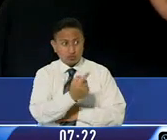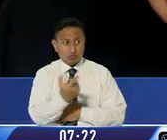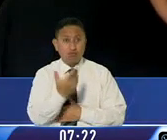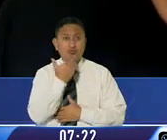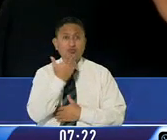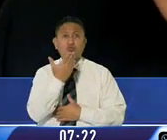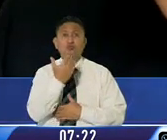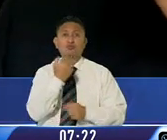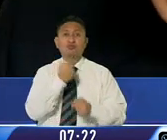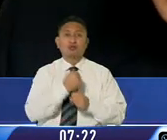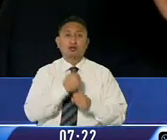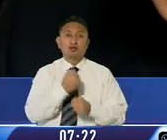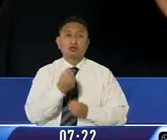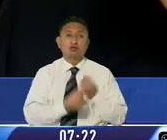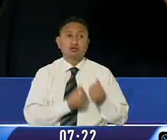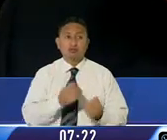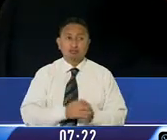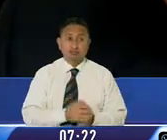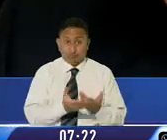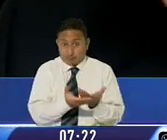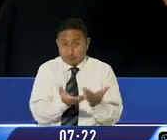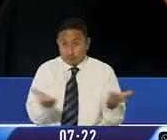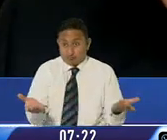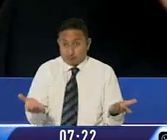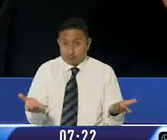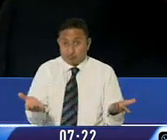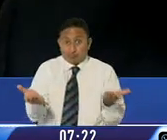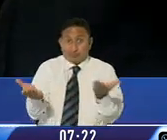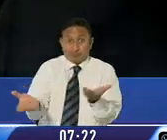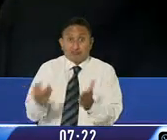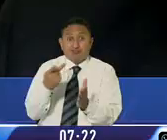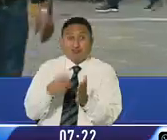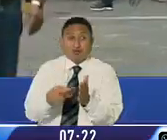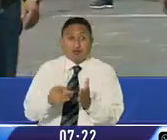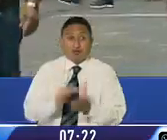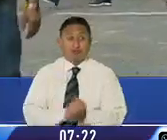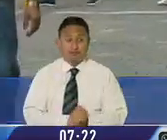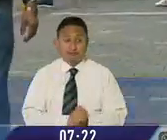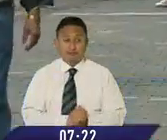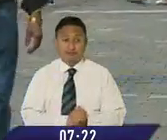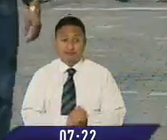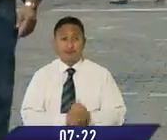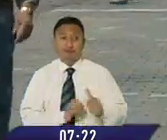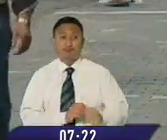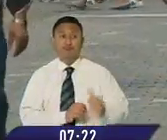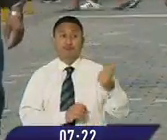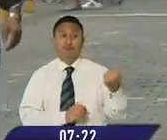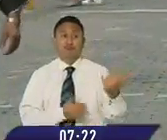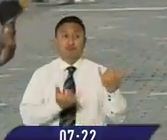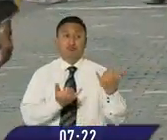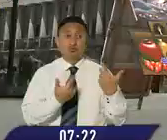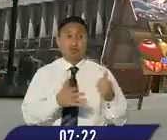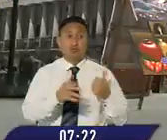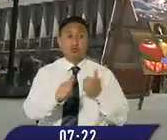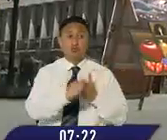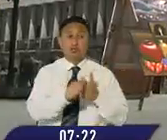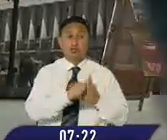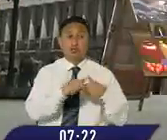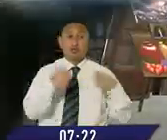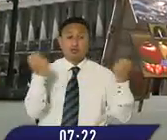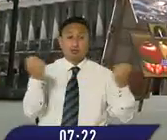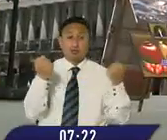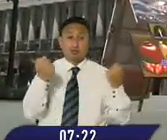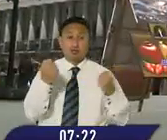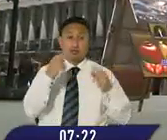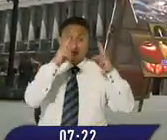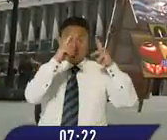cómo subsistir, ahí está la mejor radiografía de lo que pasa en la sociedad. Otro factor sería que estamos a las puertas de las